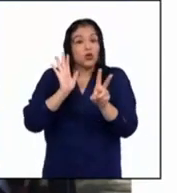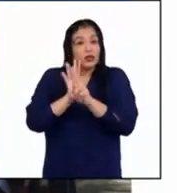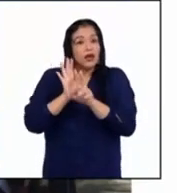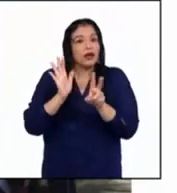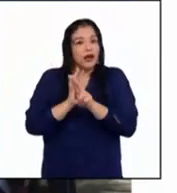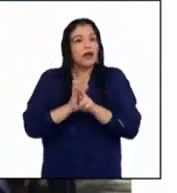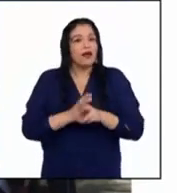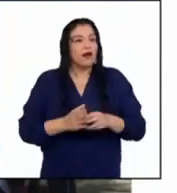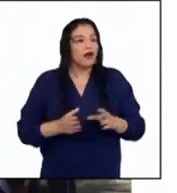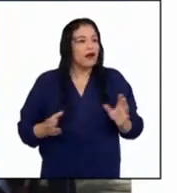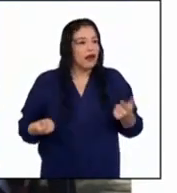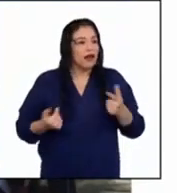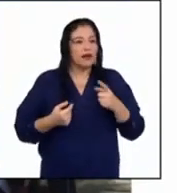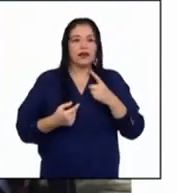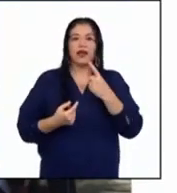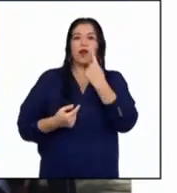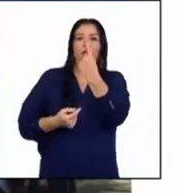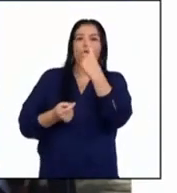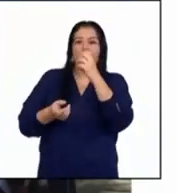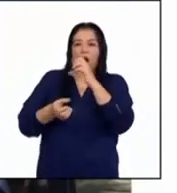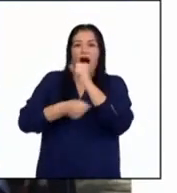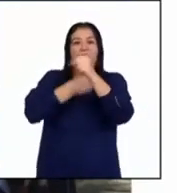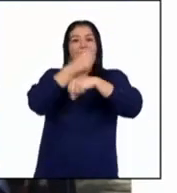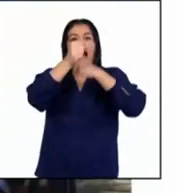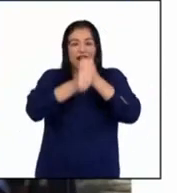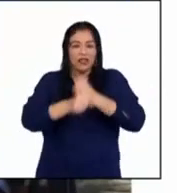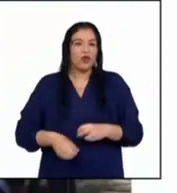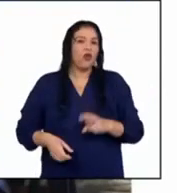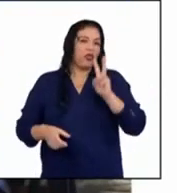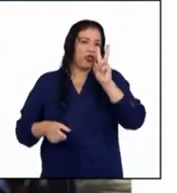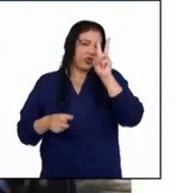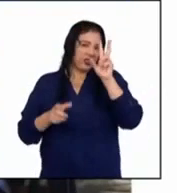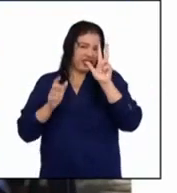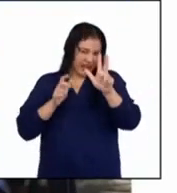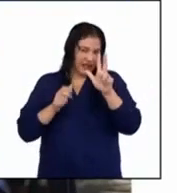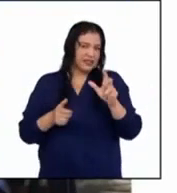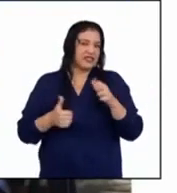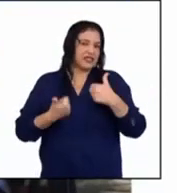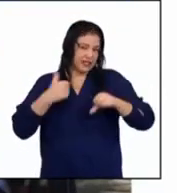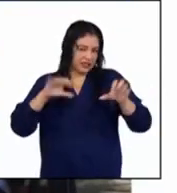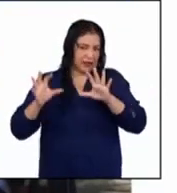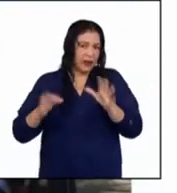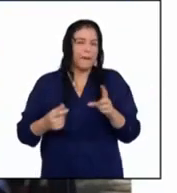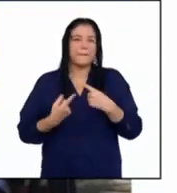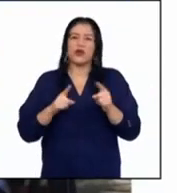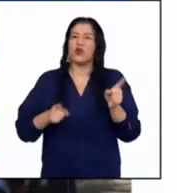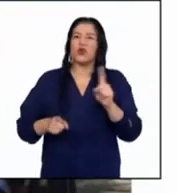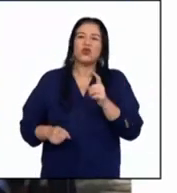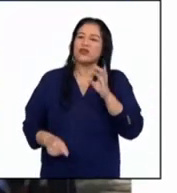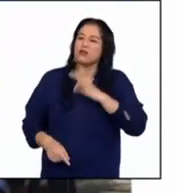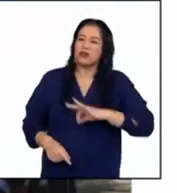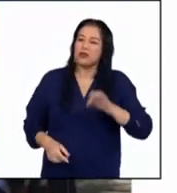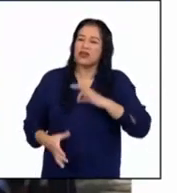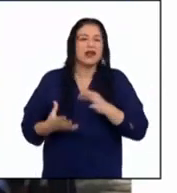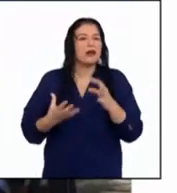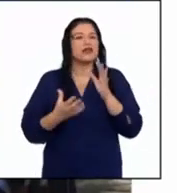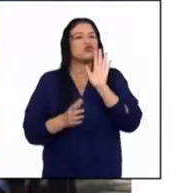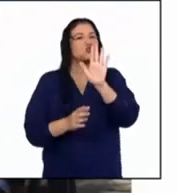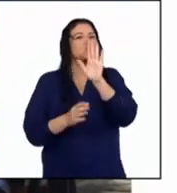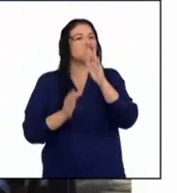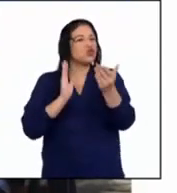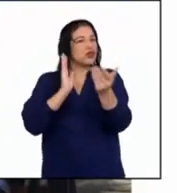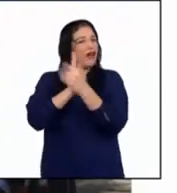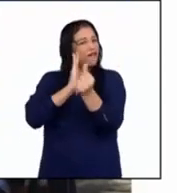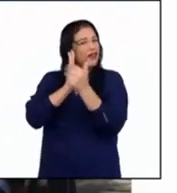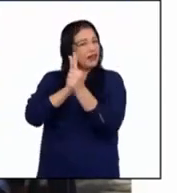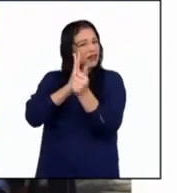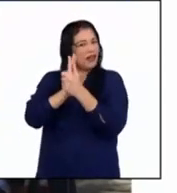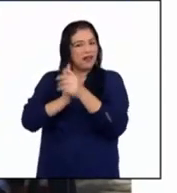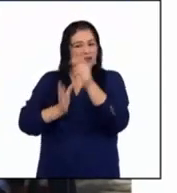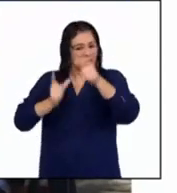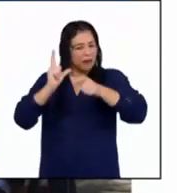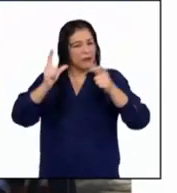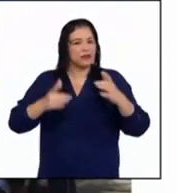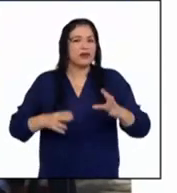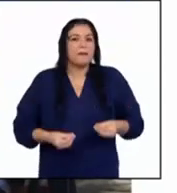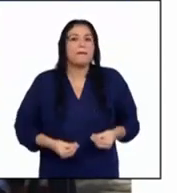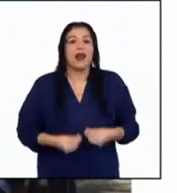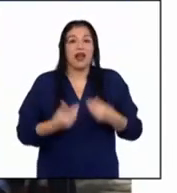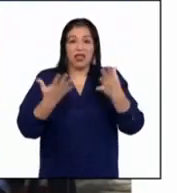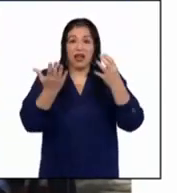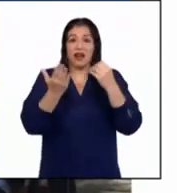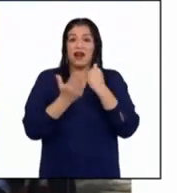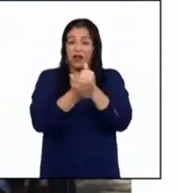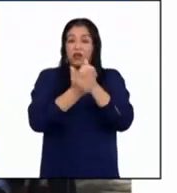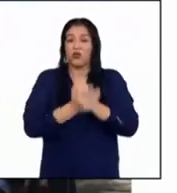gente 3 o 4 veces al año, pero no estaban siendo la mejor manera de aprovechar las capacidades que estas personas tenían para darle a la